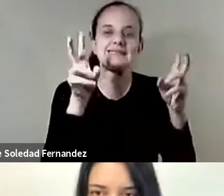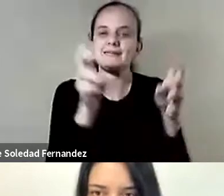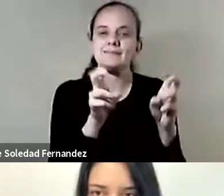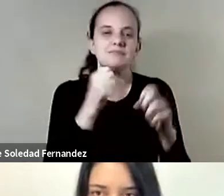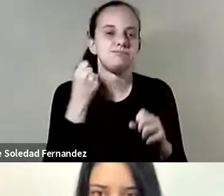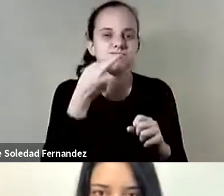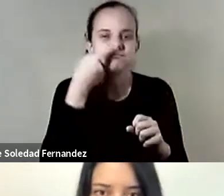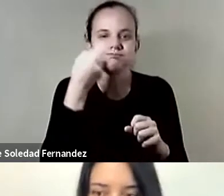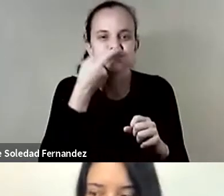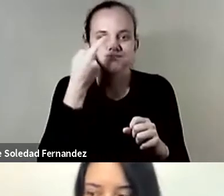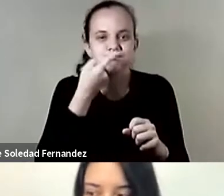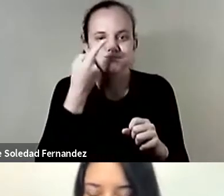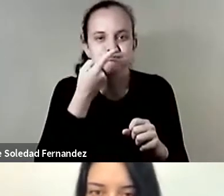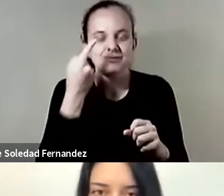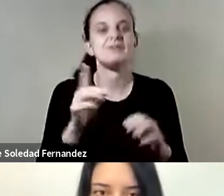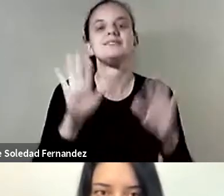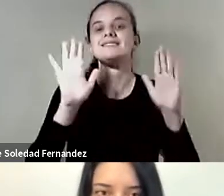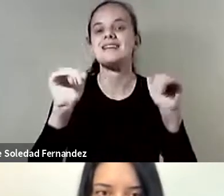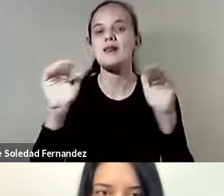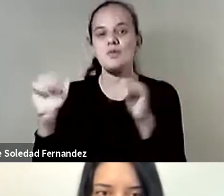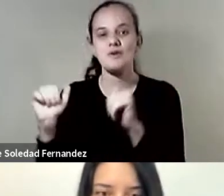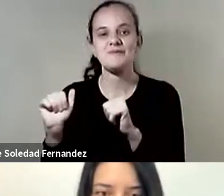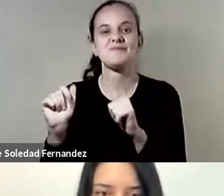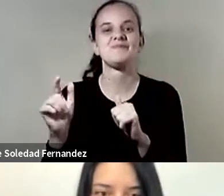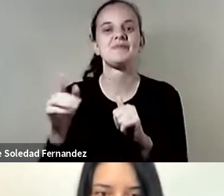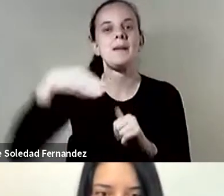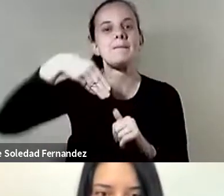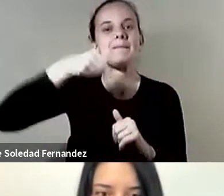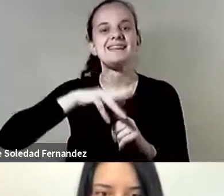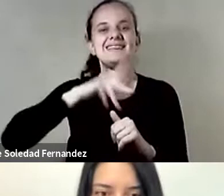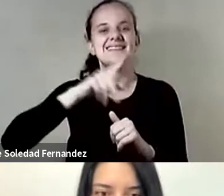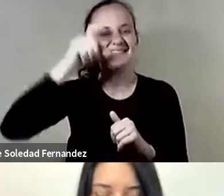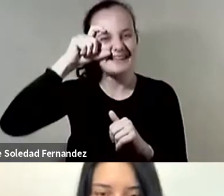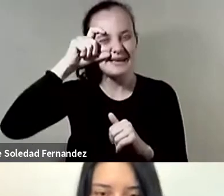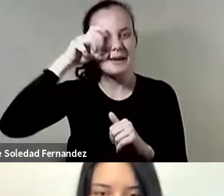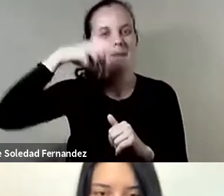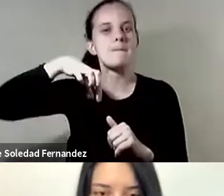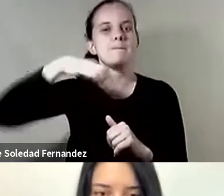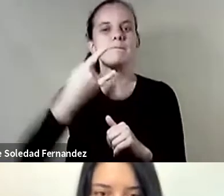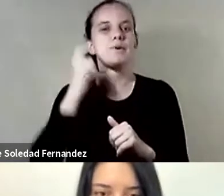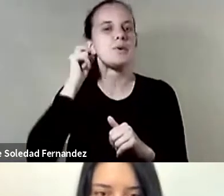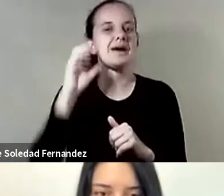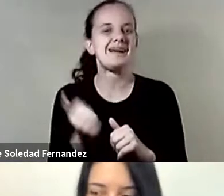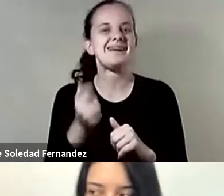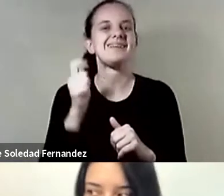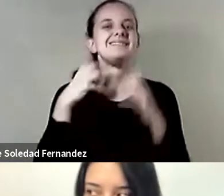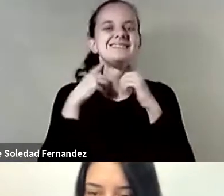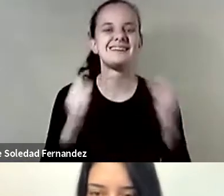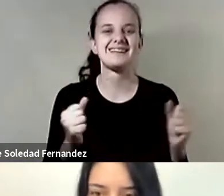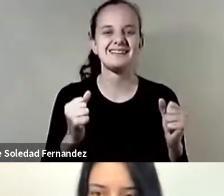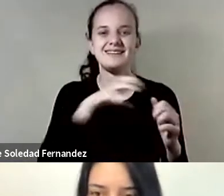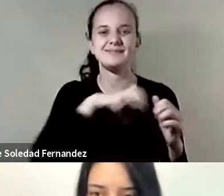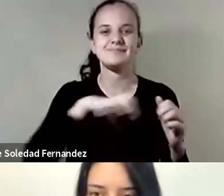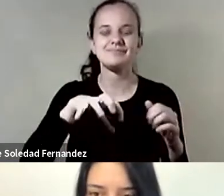interesante. Saludo a Marité Puga de la Secretaría de Discapacidad del Ministerio